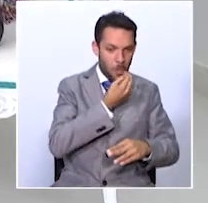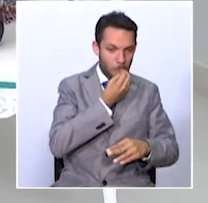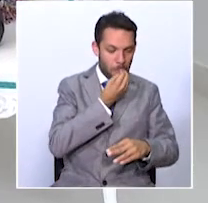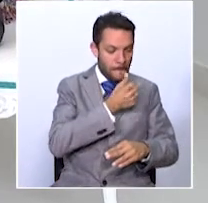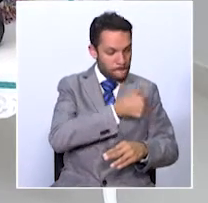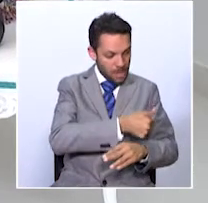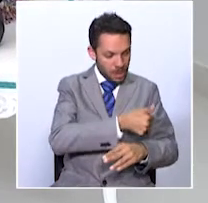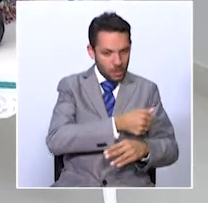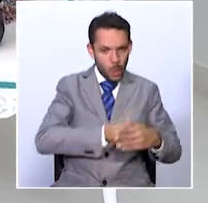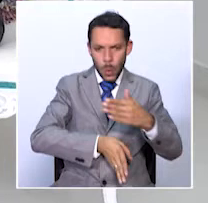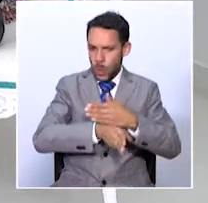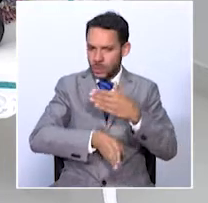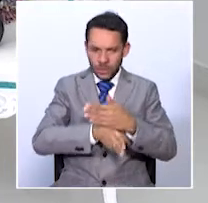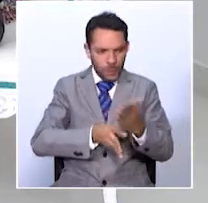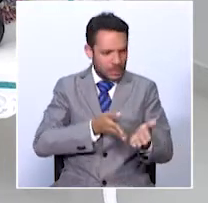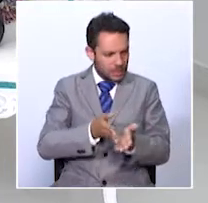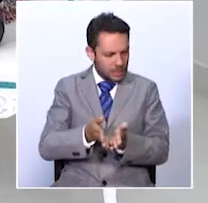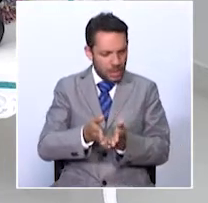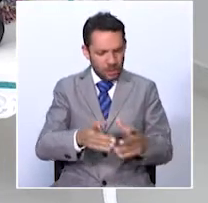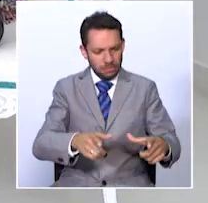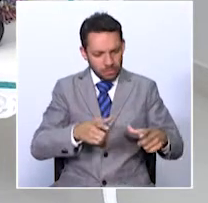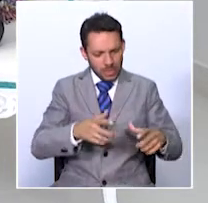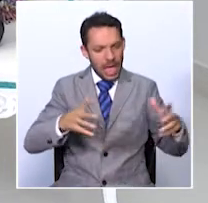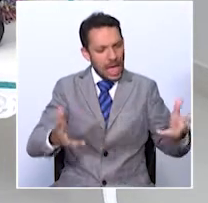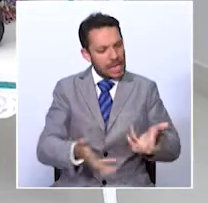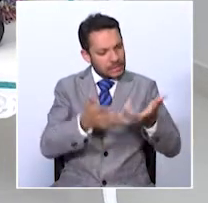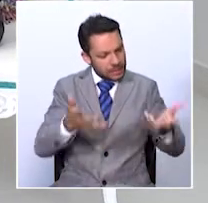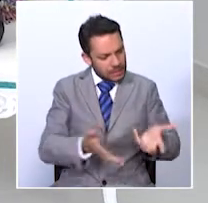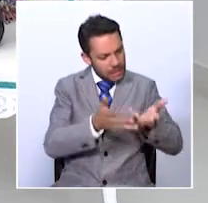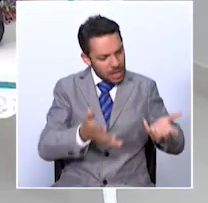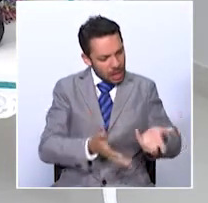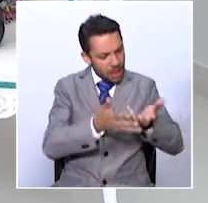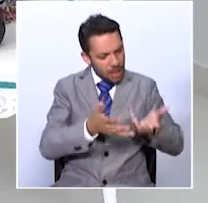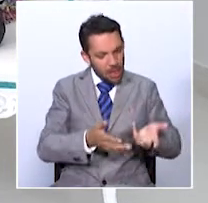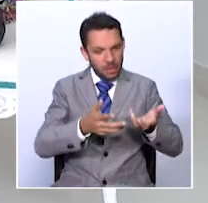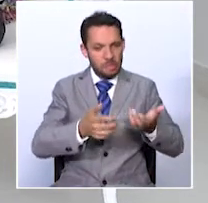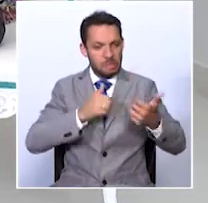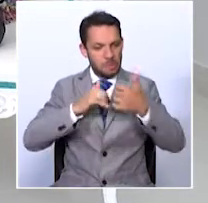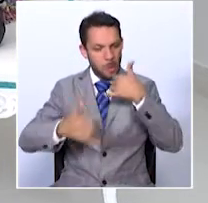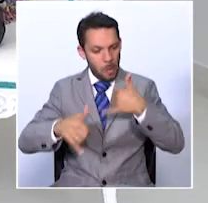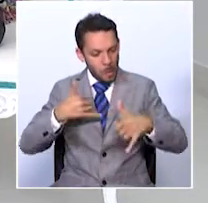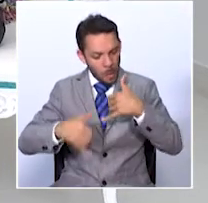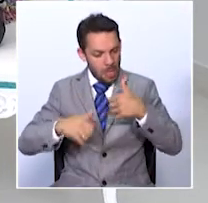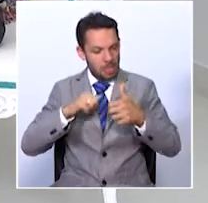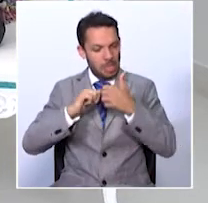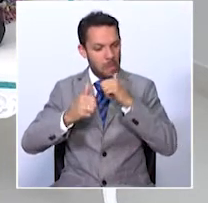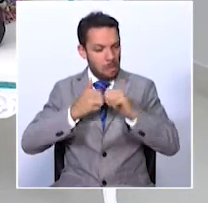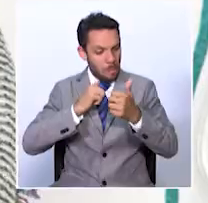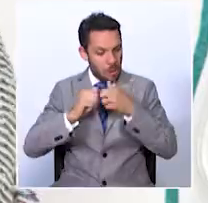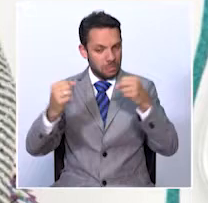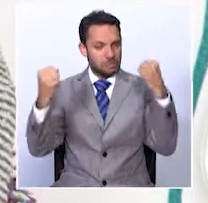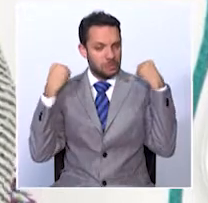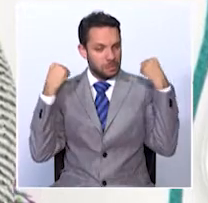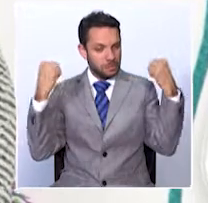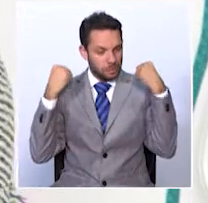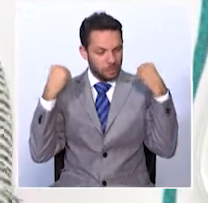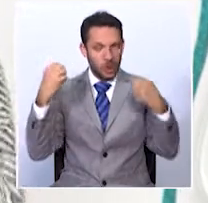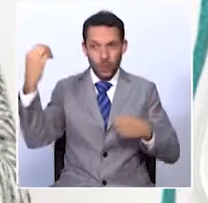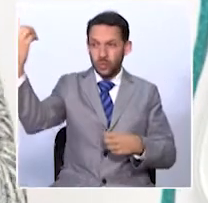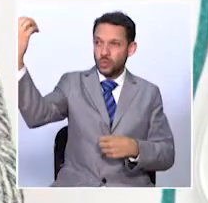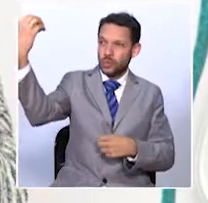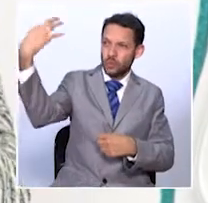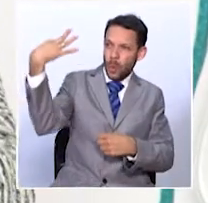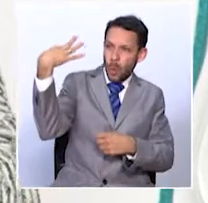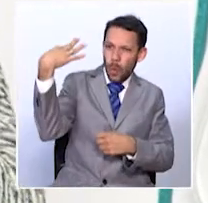continúe ya el resto de su vida comiendo bien y haciendo ejercicio, no exponiéndose al sol en forma exagerada.